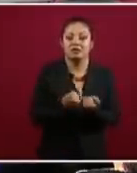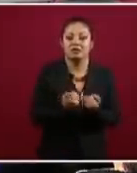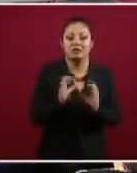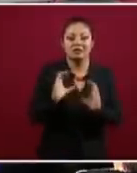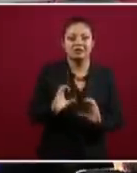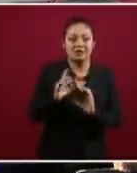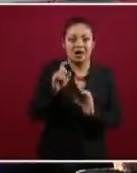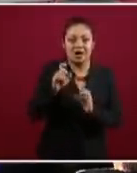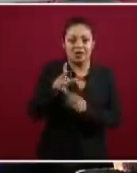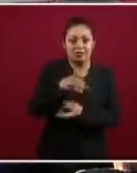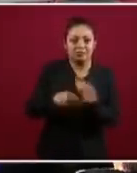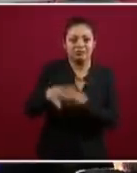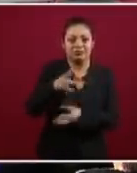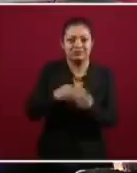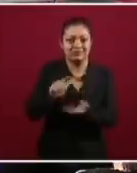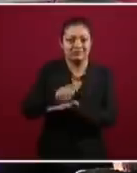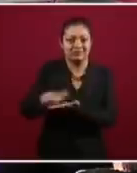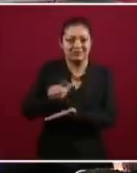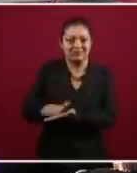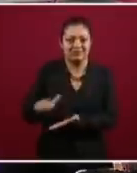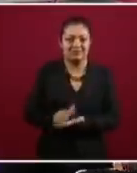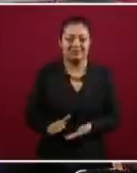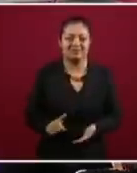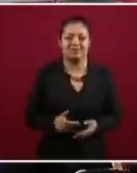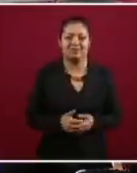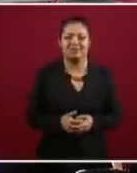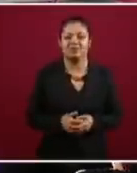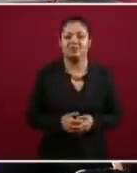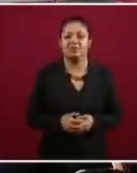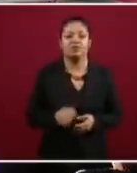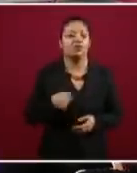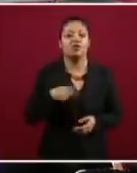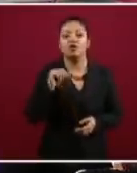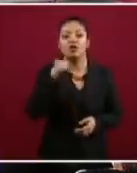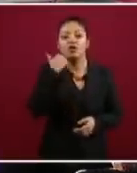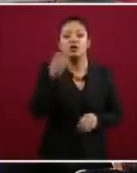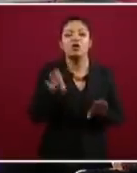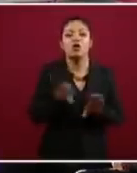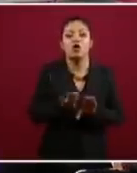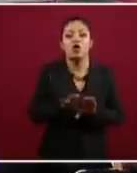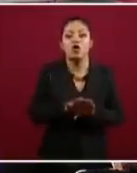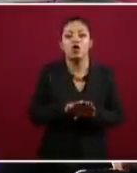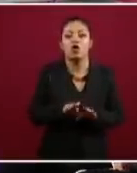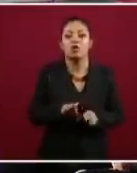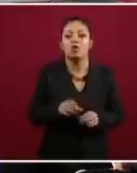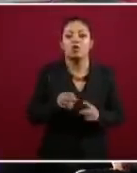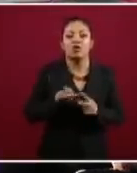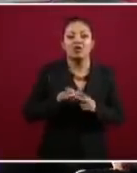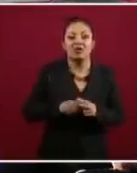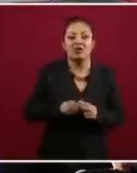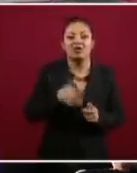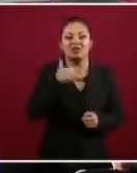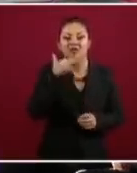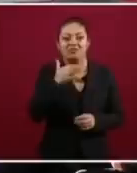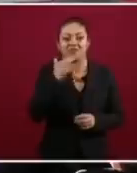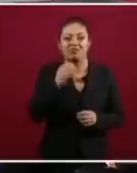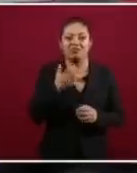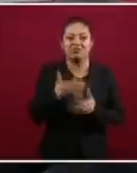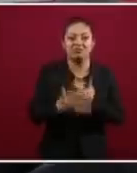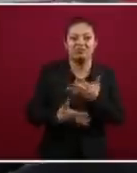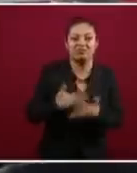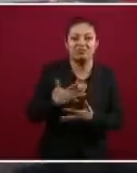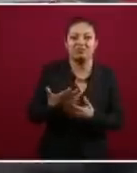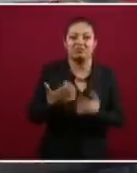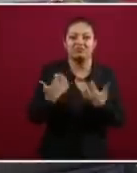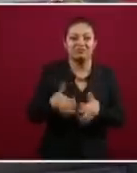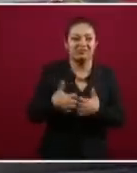¿Sí? No queremos que haya desarrollo anárquico, tenemos que ordenar.